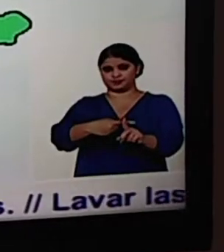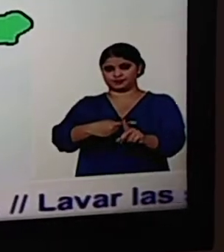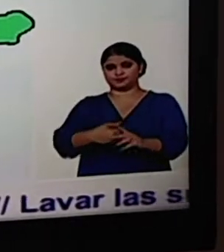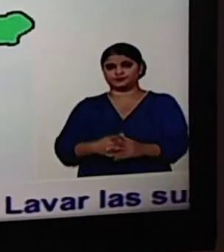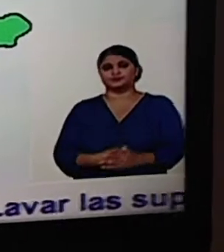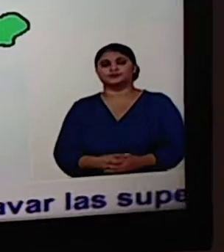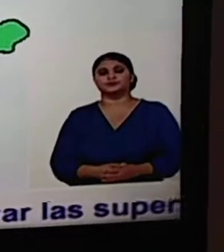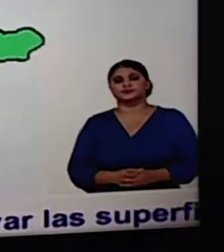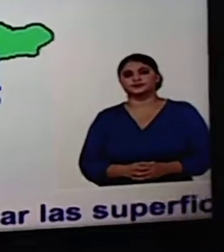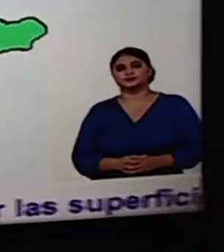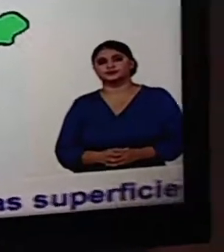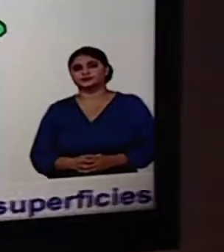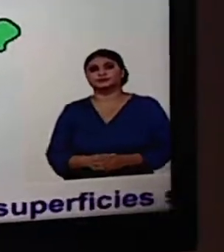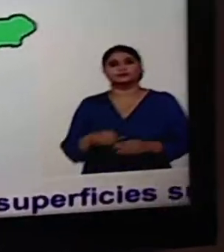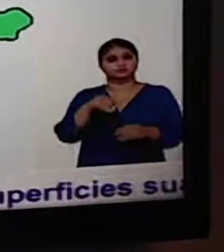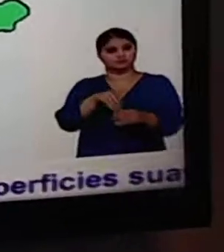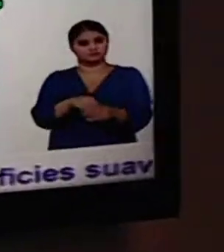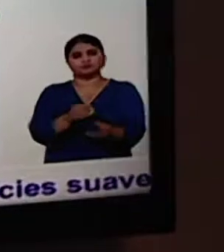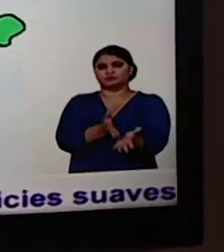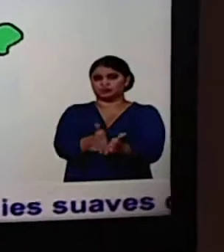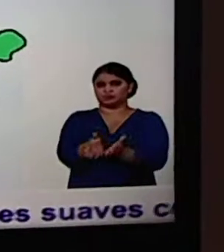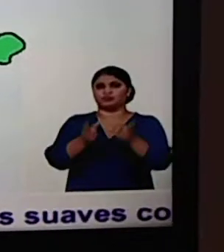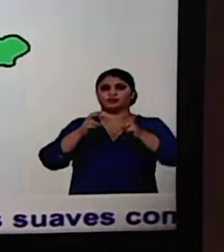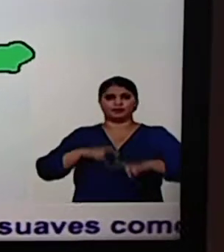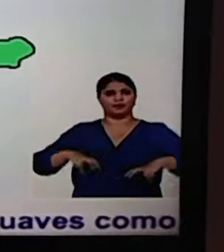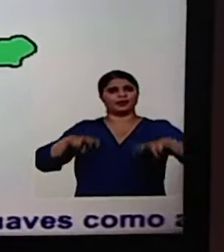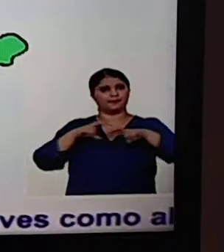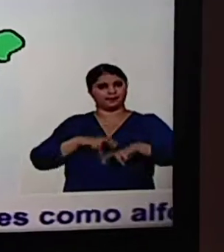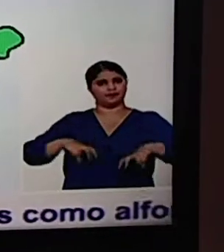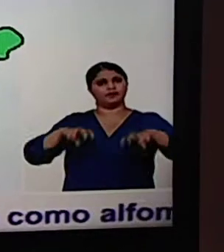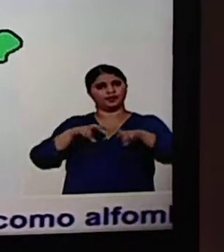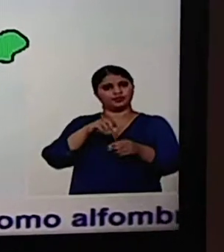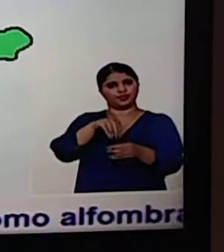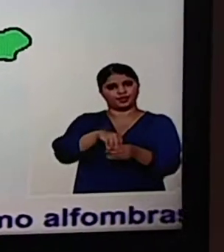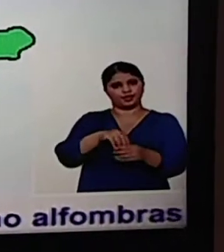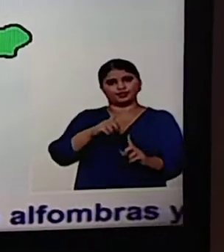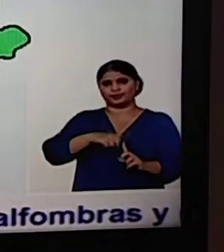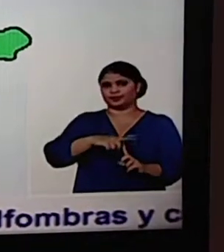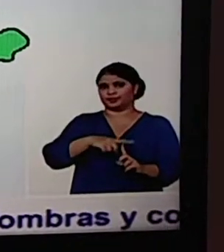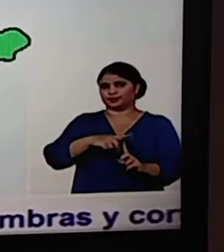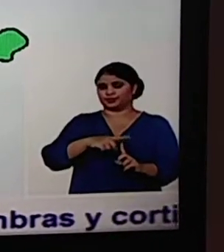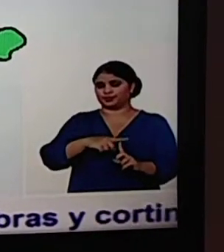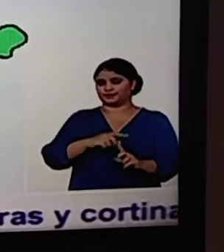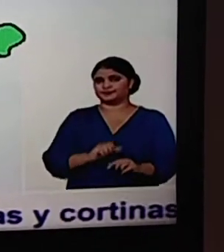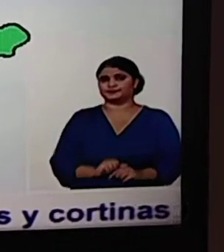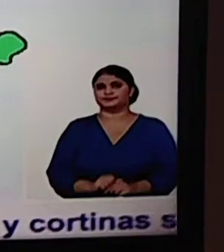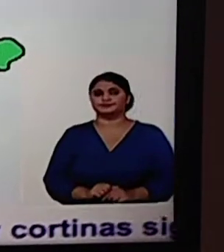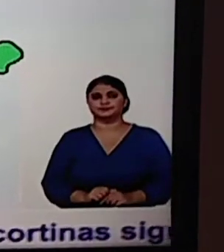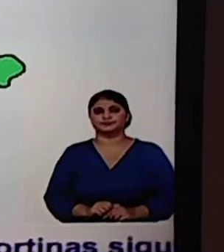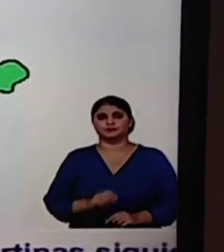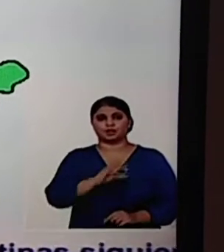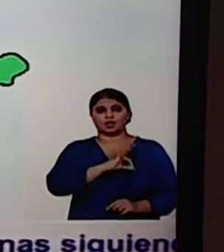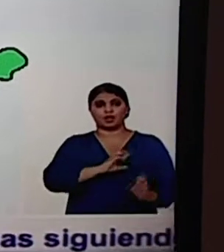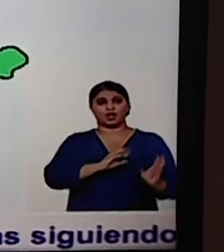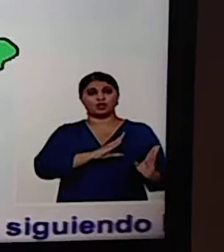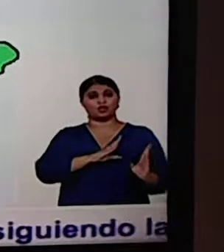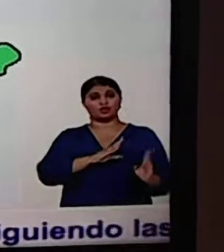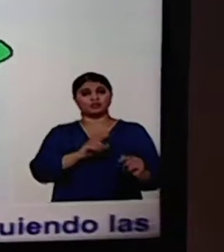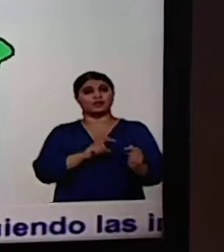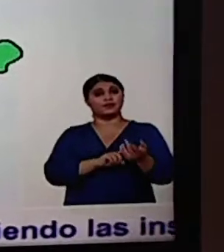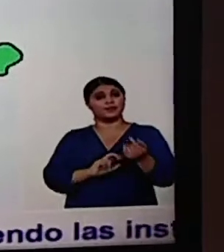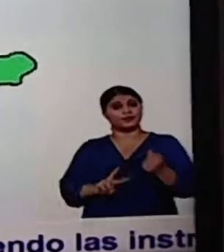haber procesado muestras para su diagnóstico. Realmente en el territorio oriental, la provincia de Las